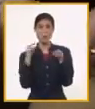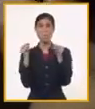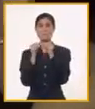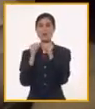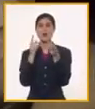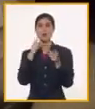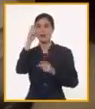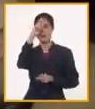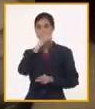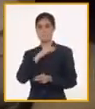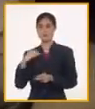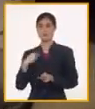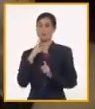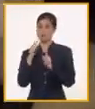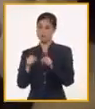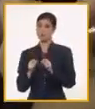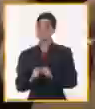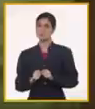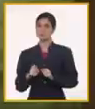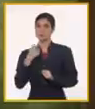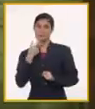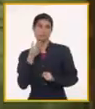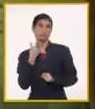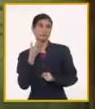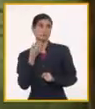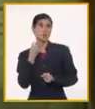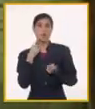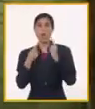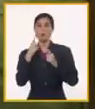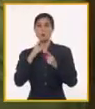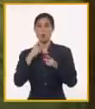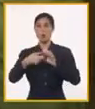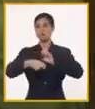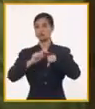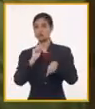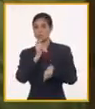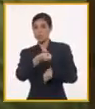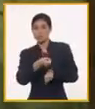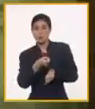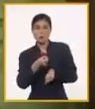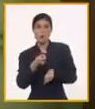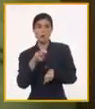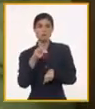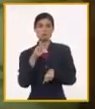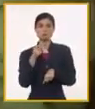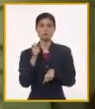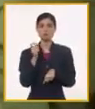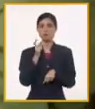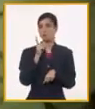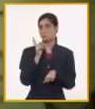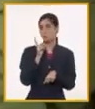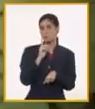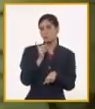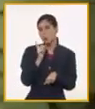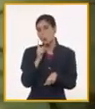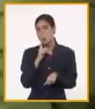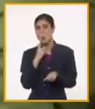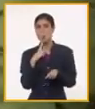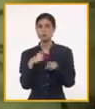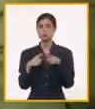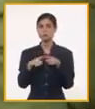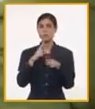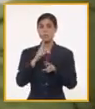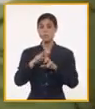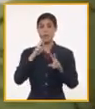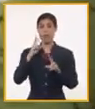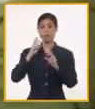acelerar, por decir las cosas, para que los que no tenían el bachillerato pudieran adquirirlo y pudieran entrar. Entonces ya Fidel formó parte de todo